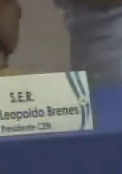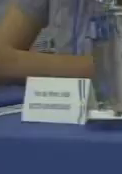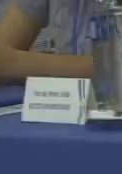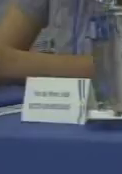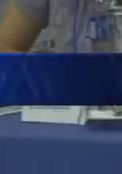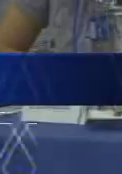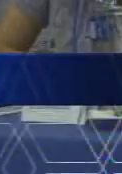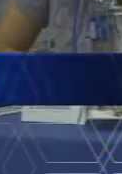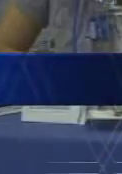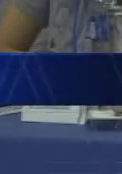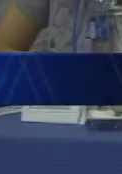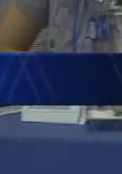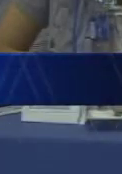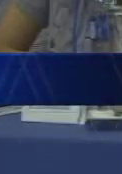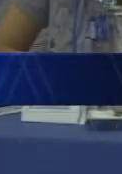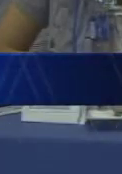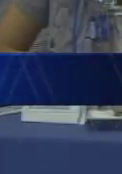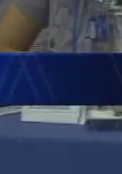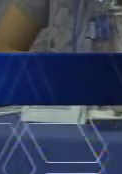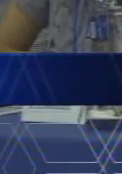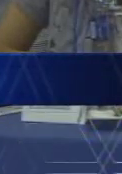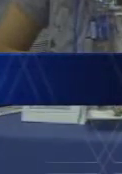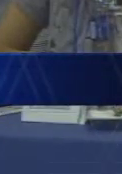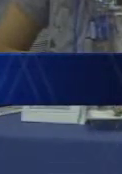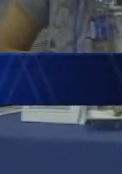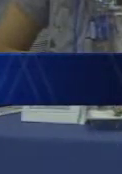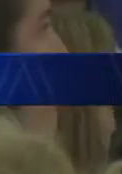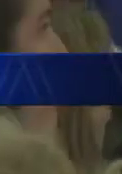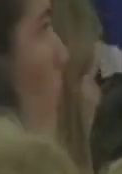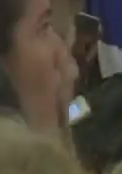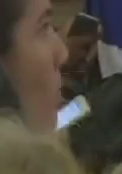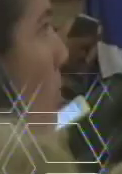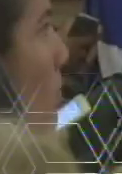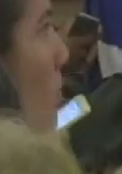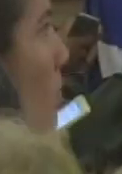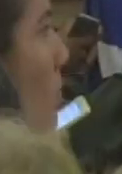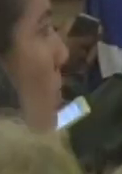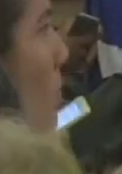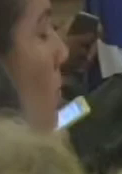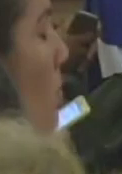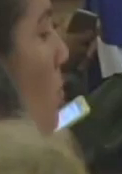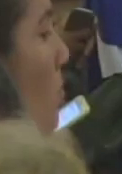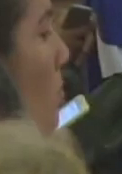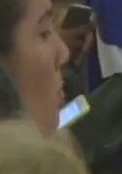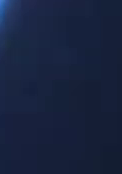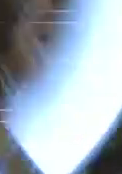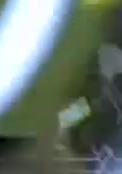compromiso policía nicaragüense detendrá acciones armadas en más allá